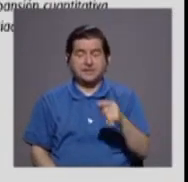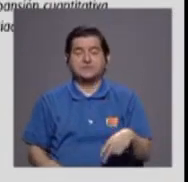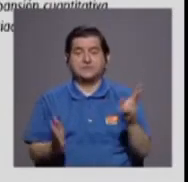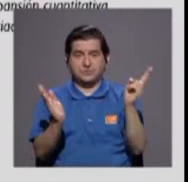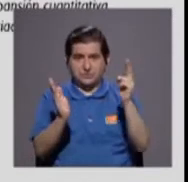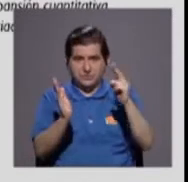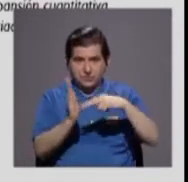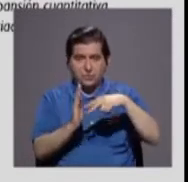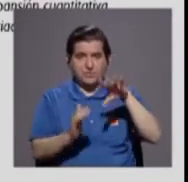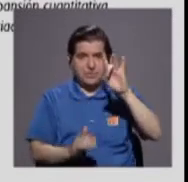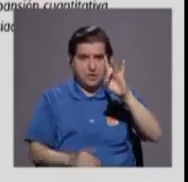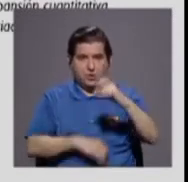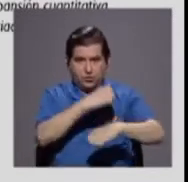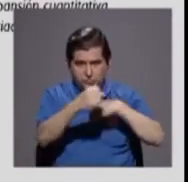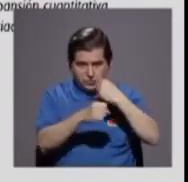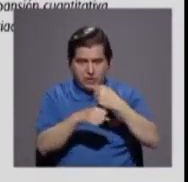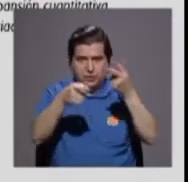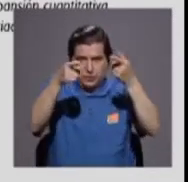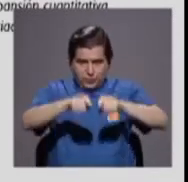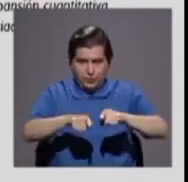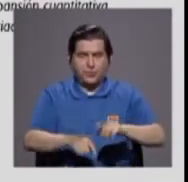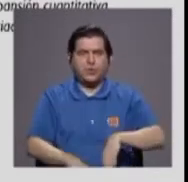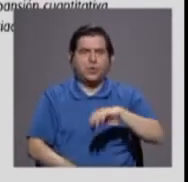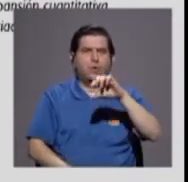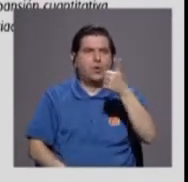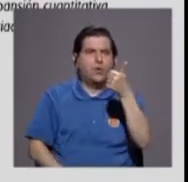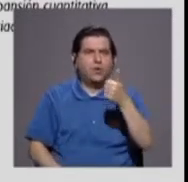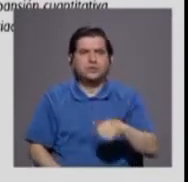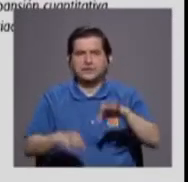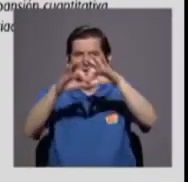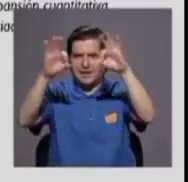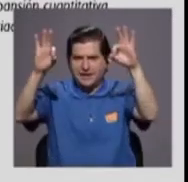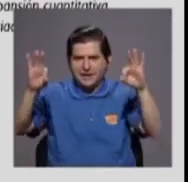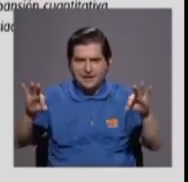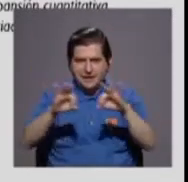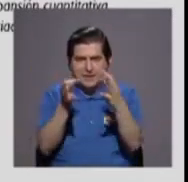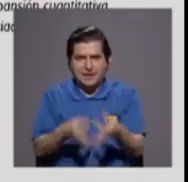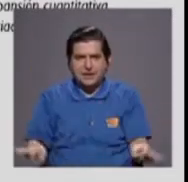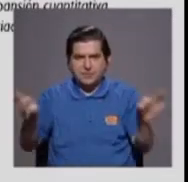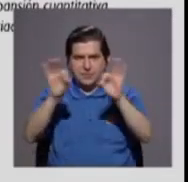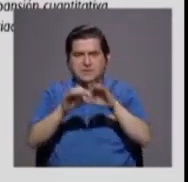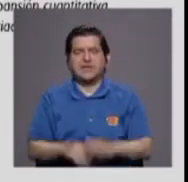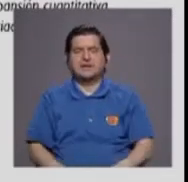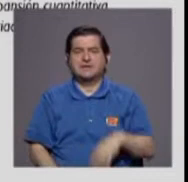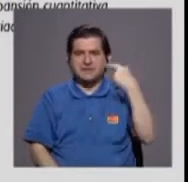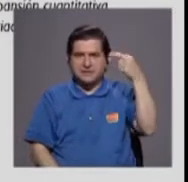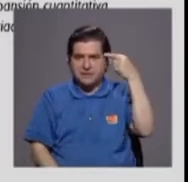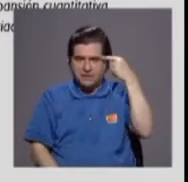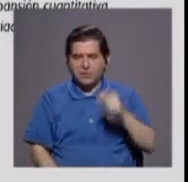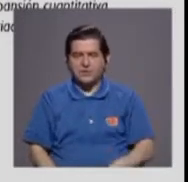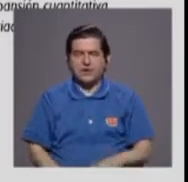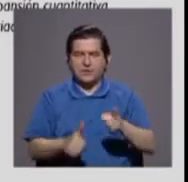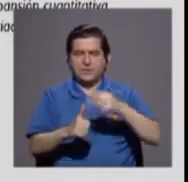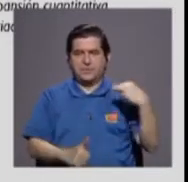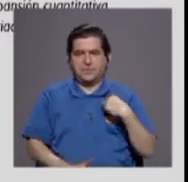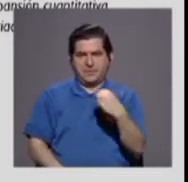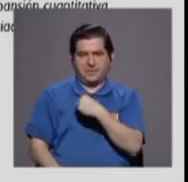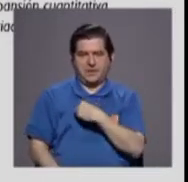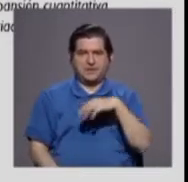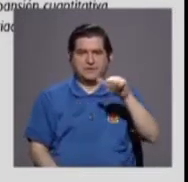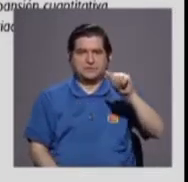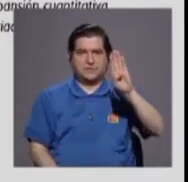Otra imagen que es quizás el punto más importante de la administración Abe tiene que ver con